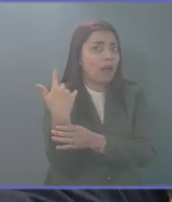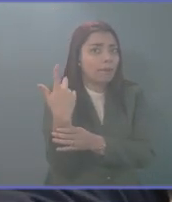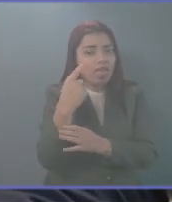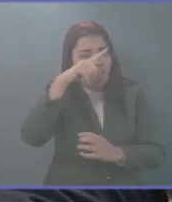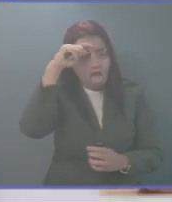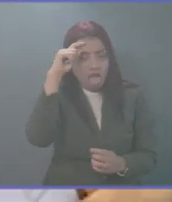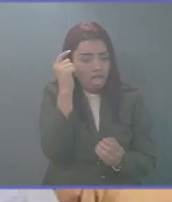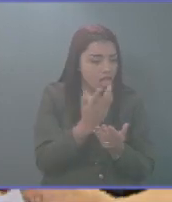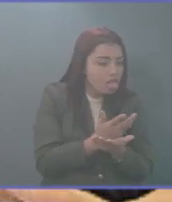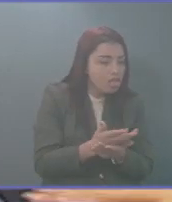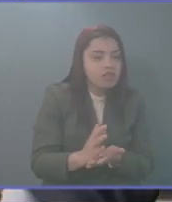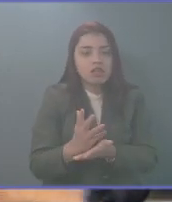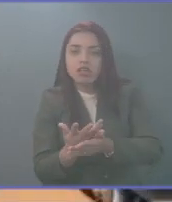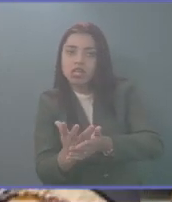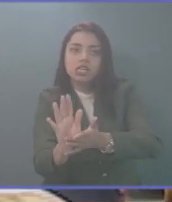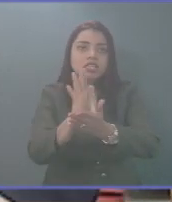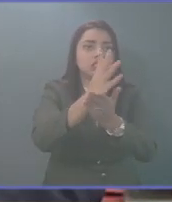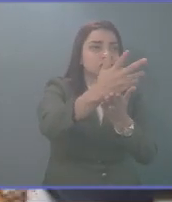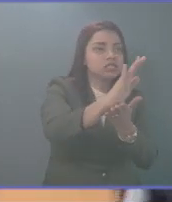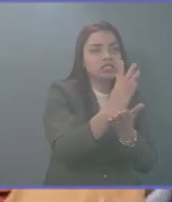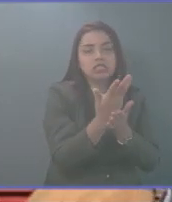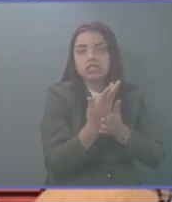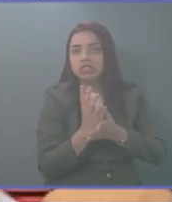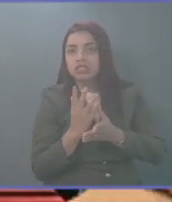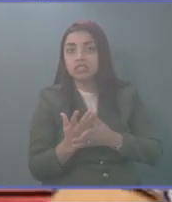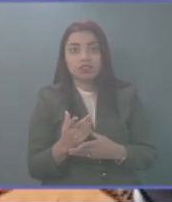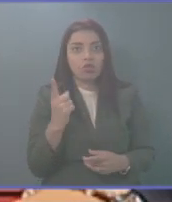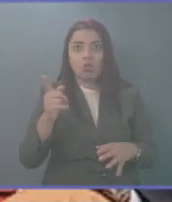primer mundo que ya